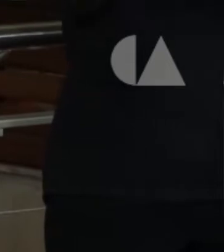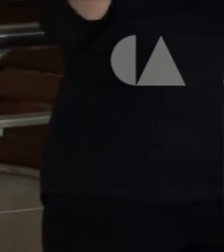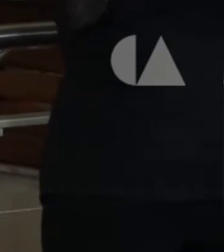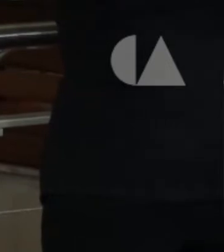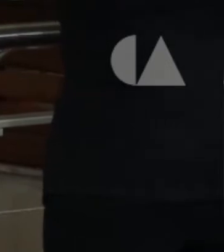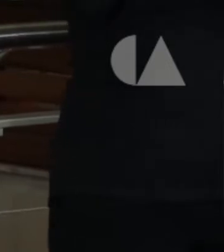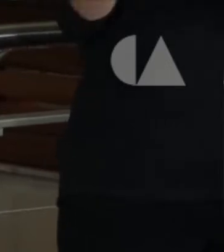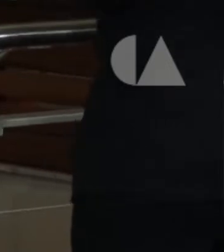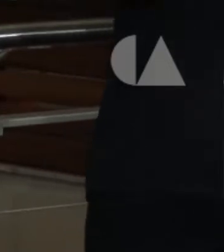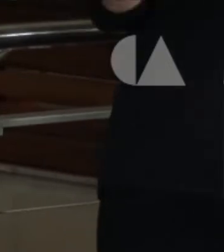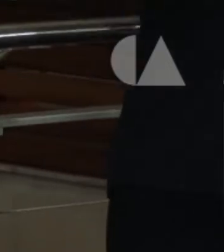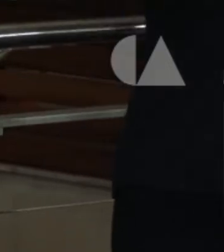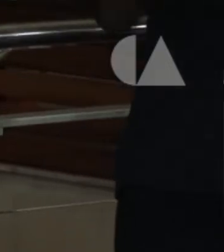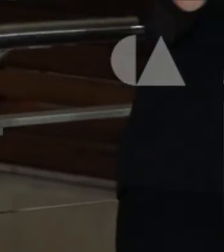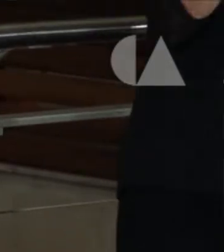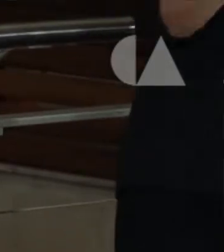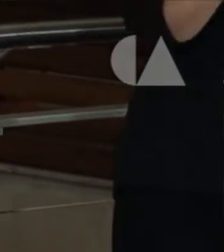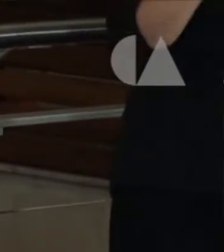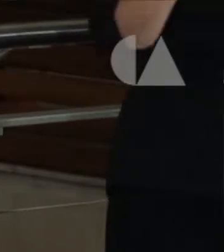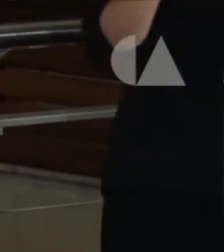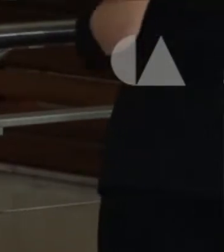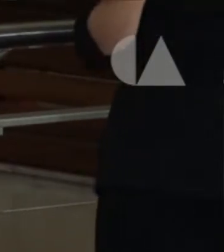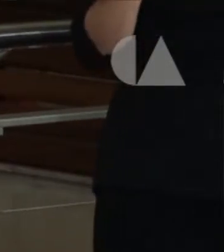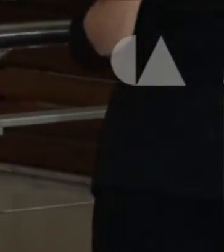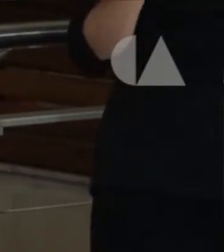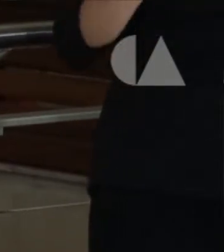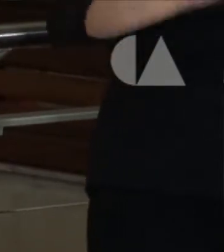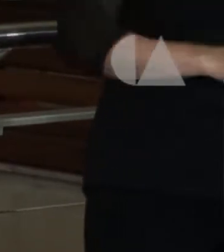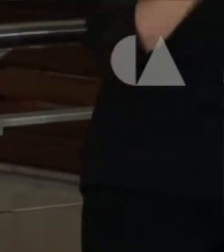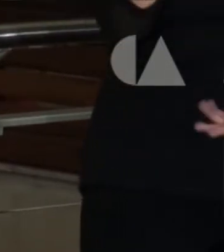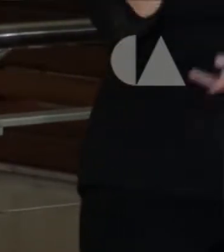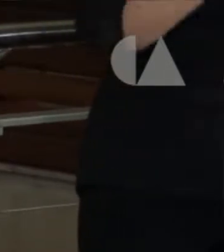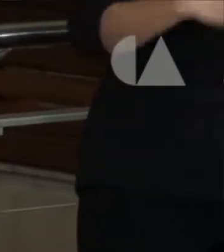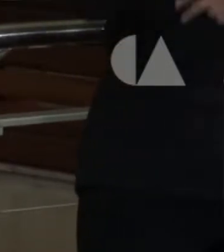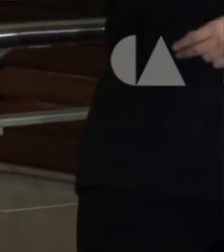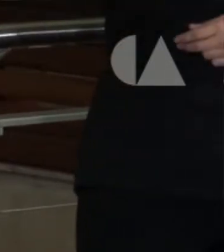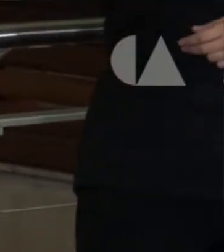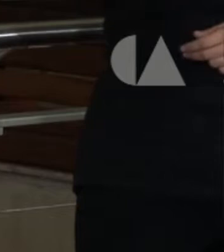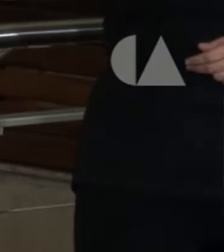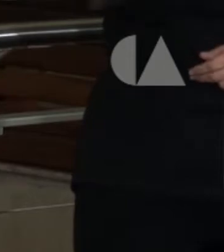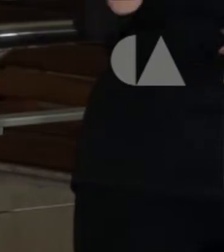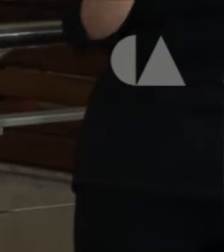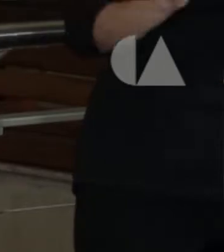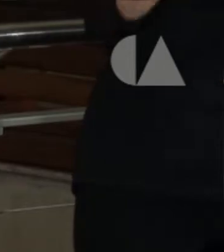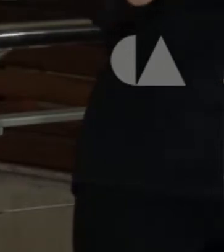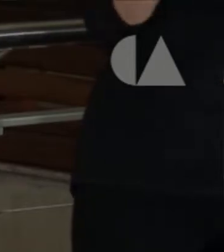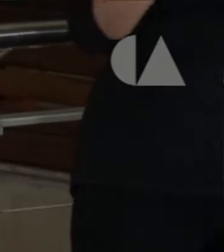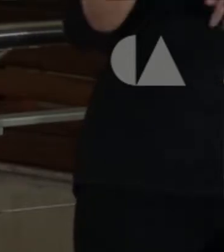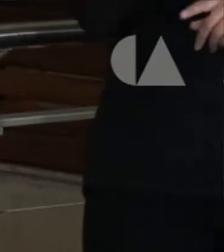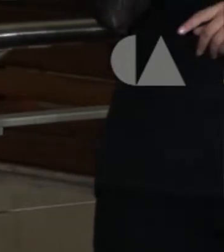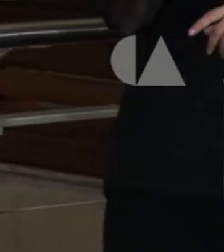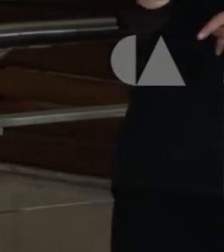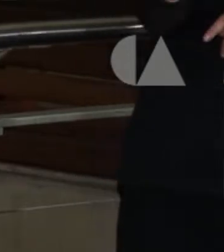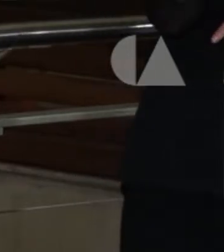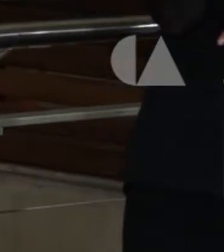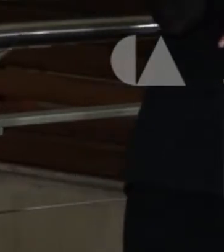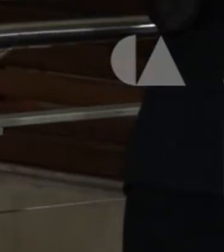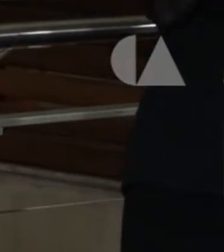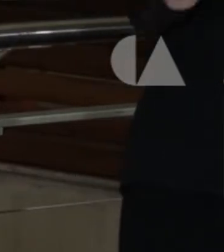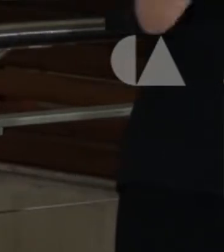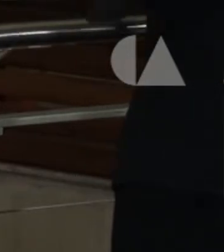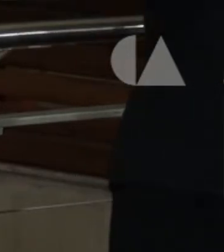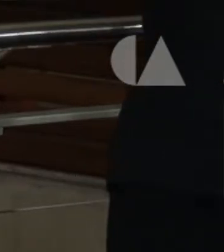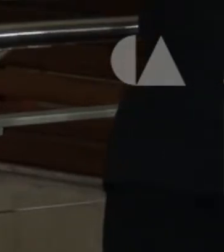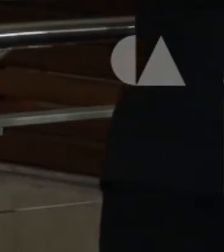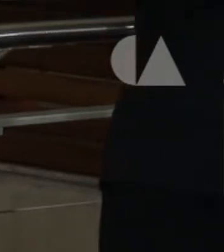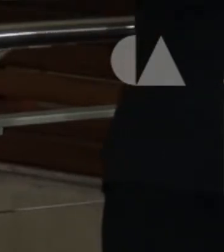ahí en mi vida el viaje que estuve hace un mes y medio aquí atrás cuando llegué al aeropuerto de méxico